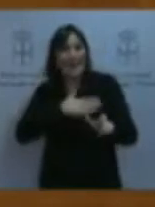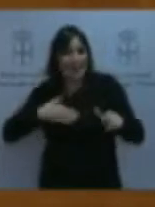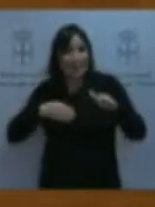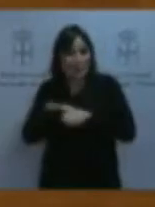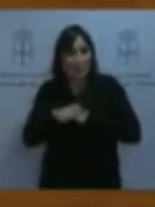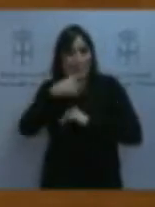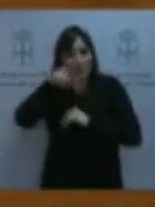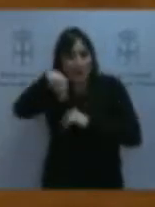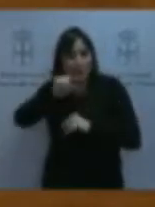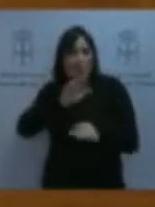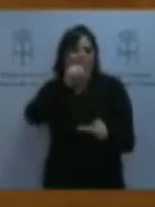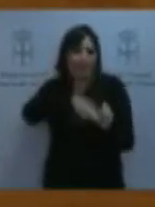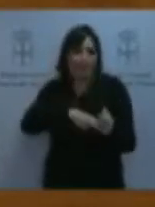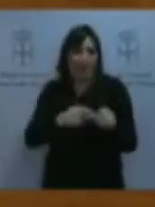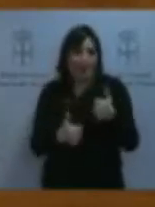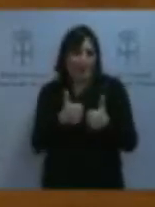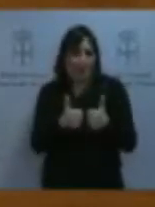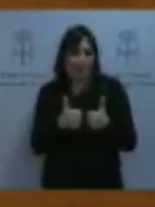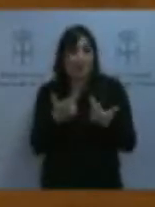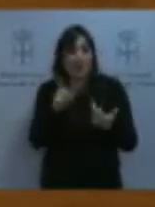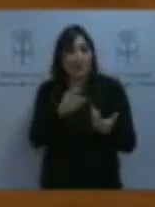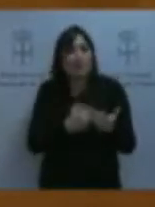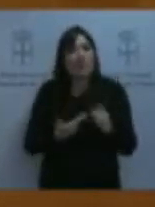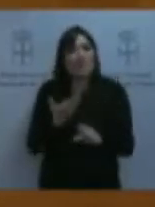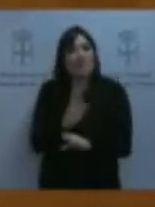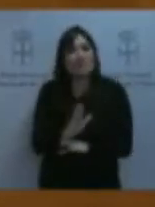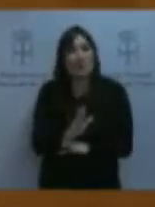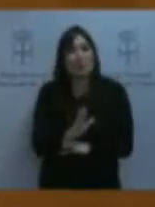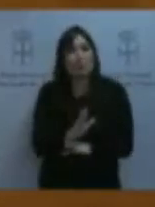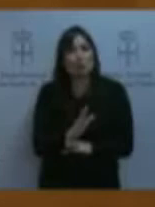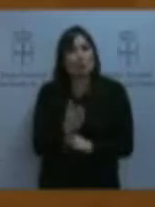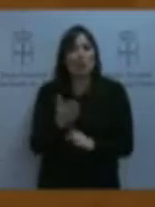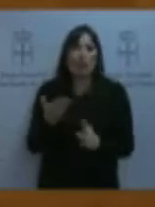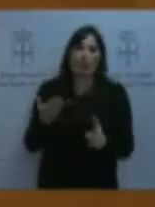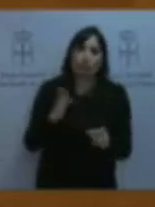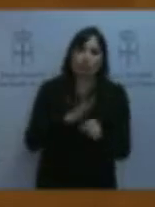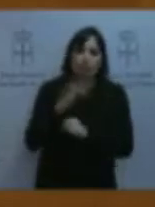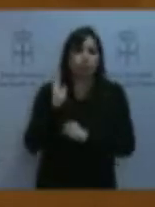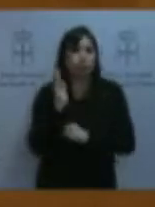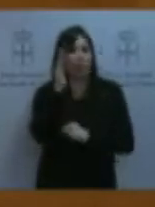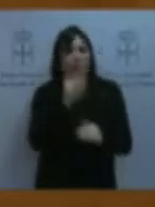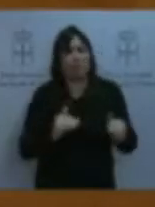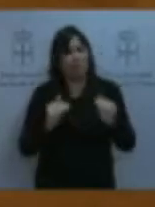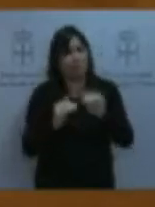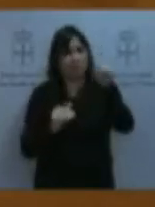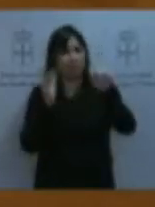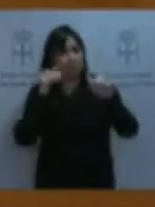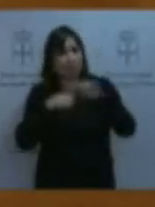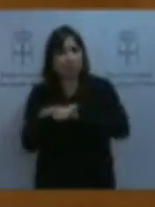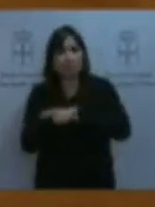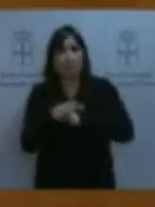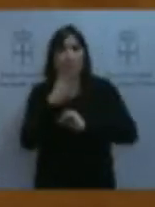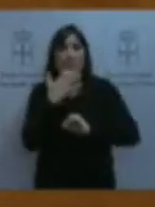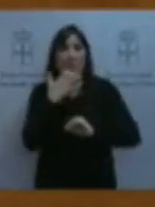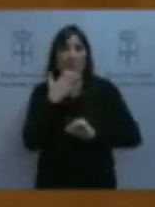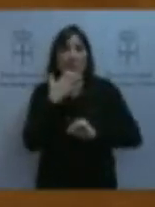Planteamos, asimismo, acabar con uno de los condicionantes más perniciosos para la igualdad de oportunidades en el acceso al empleo público, como es la discrecionalidad actual del